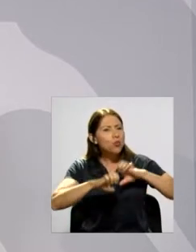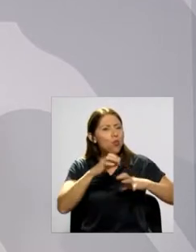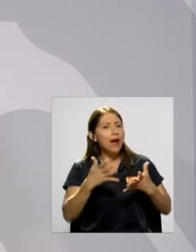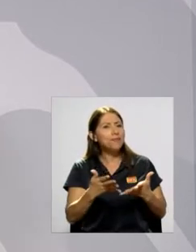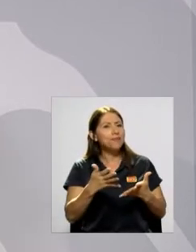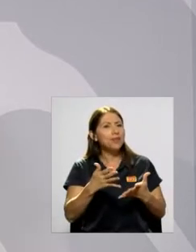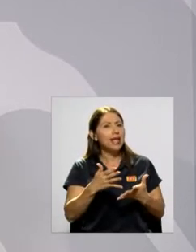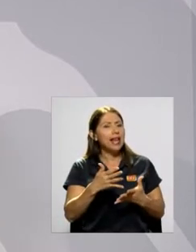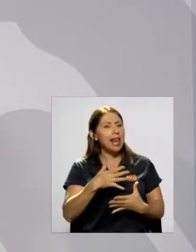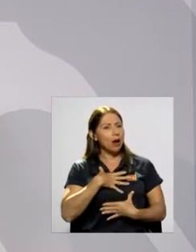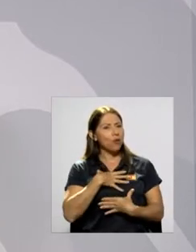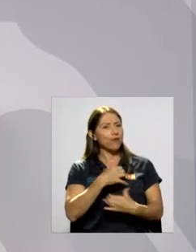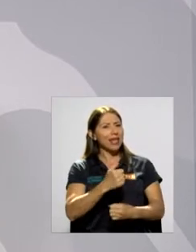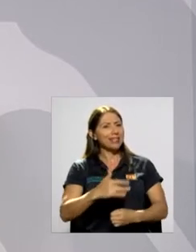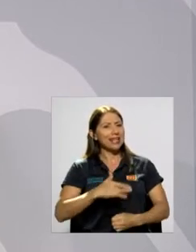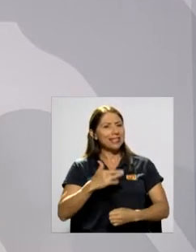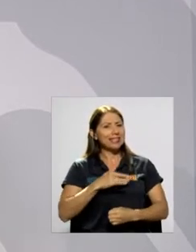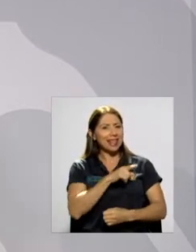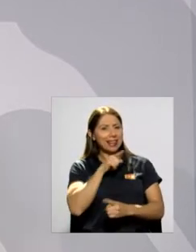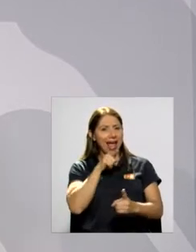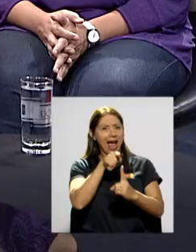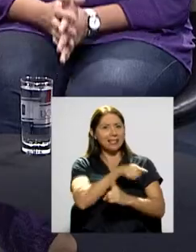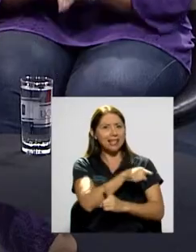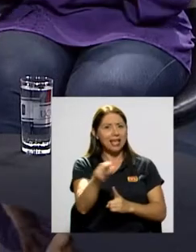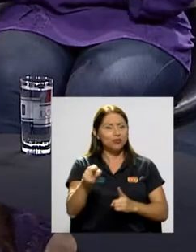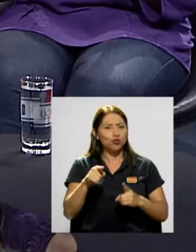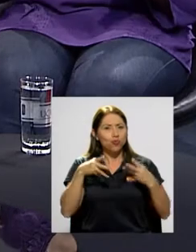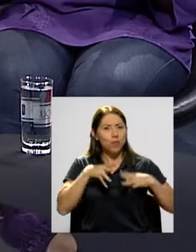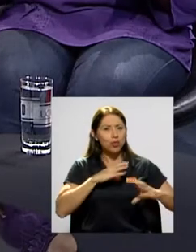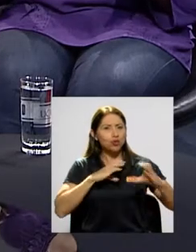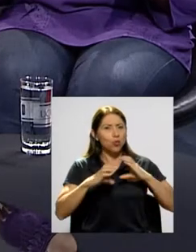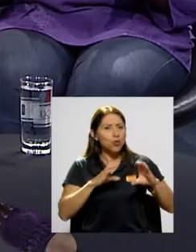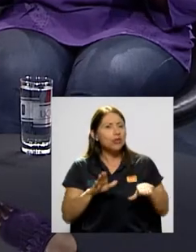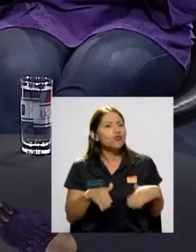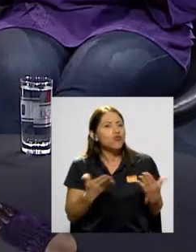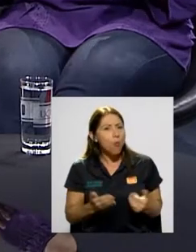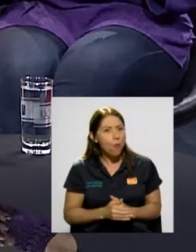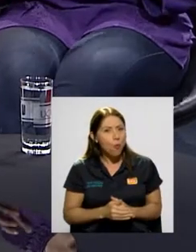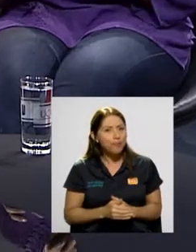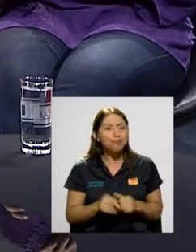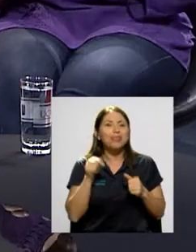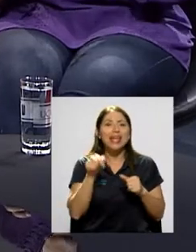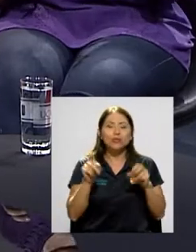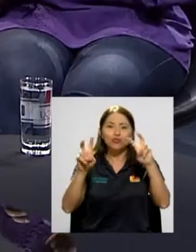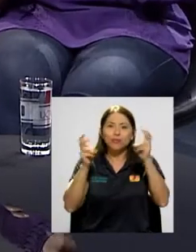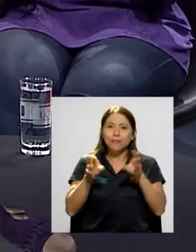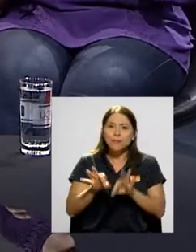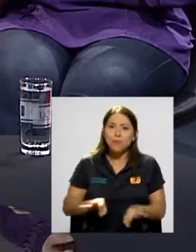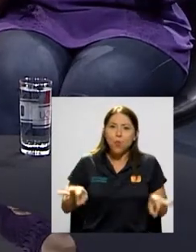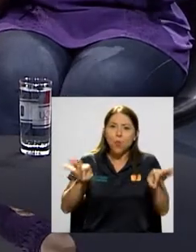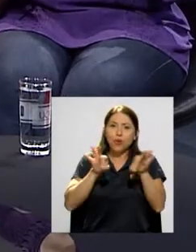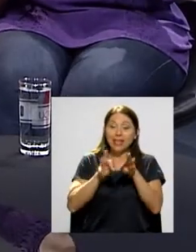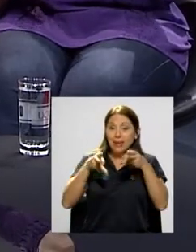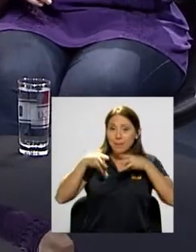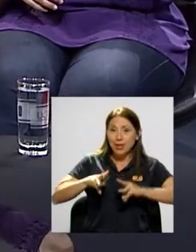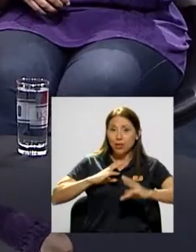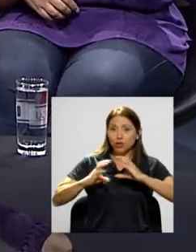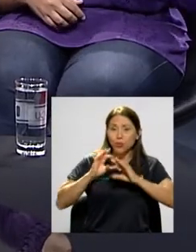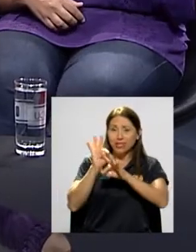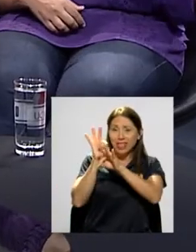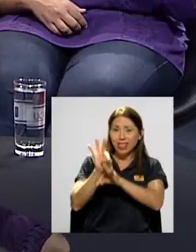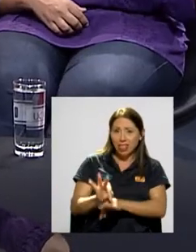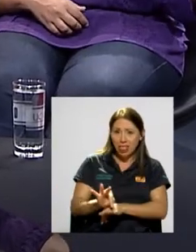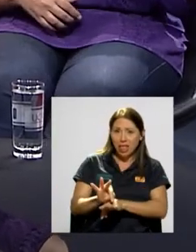gozan estos medios de comunicación? Bueno, ese es otro tema importante. Justamente los medios tradicionales gozan de mucha